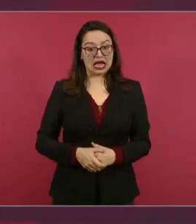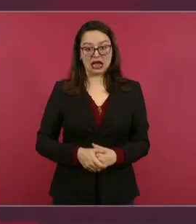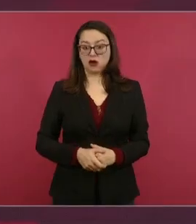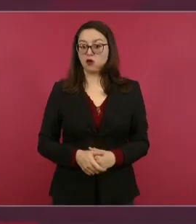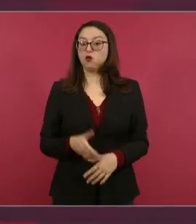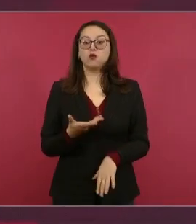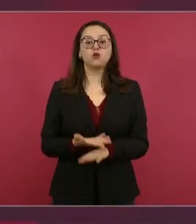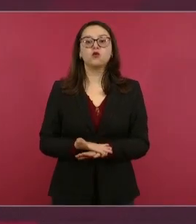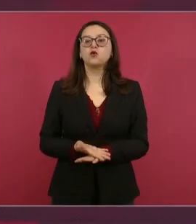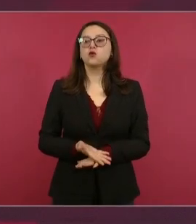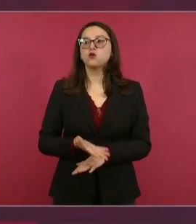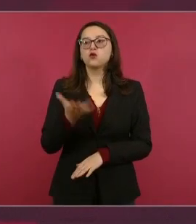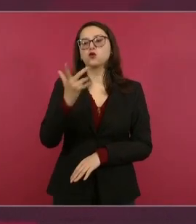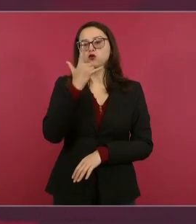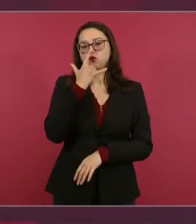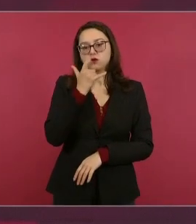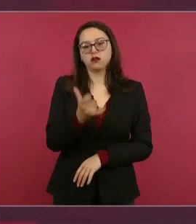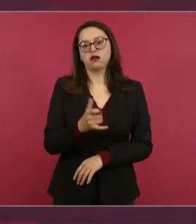muy raro todo.